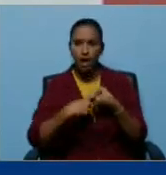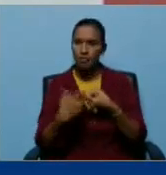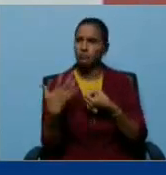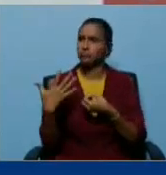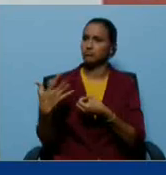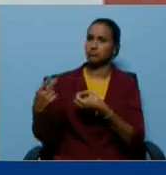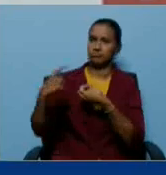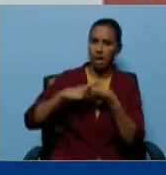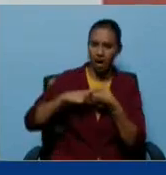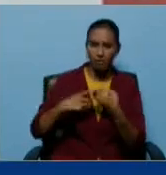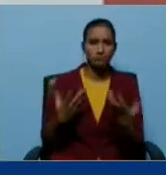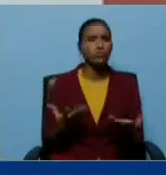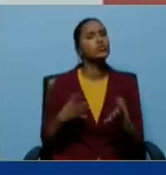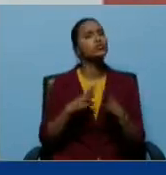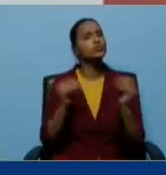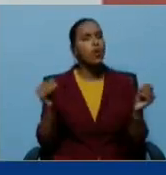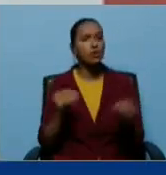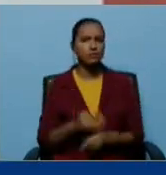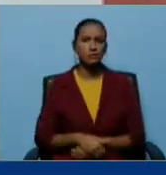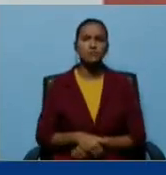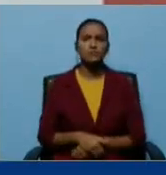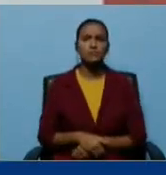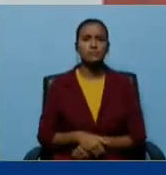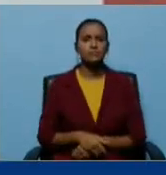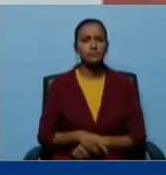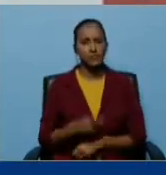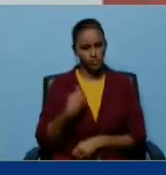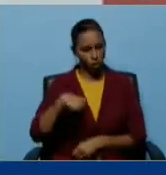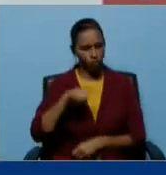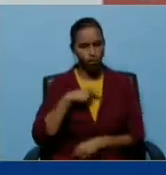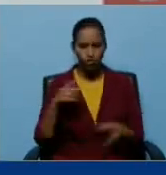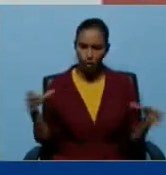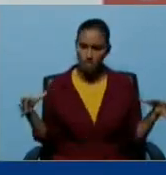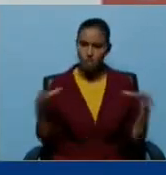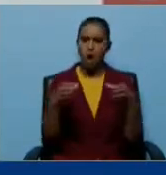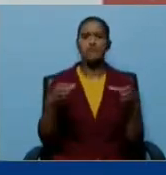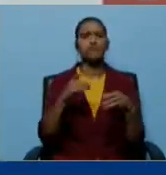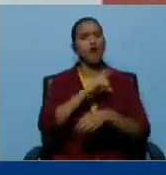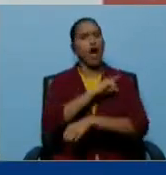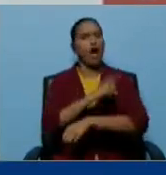vosotros y nosotros, hagamos una sola fuerza, la